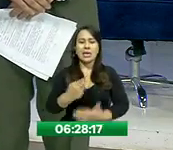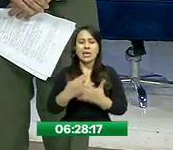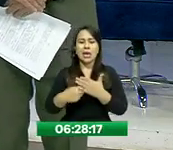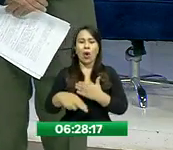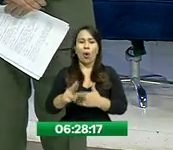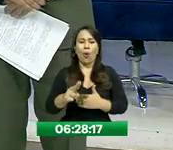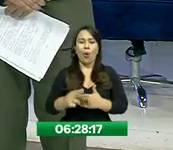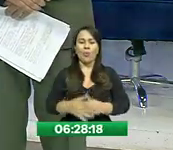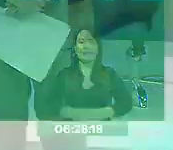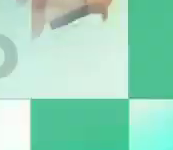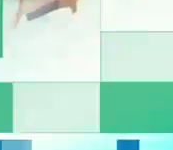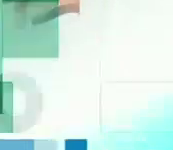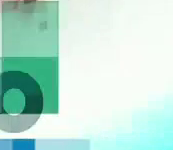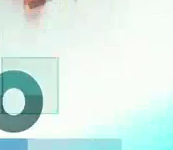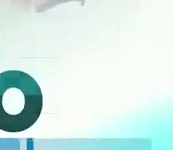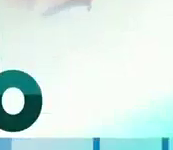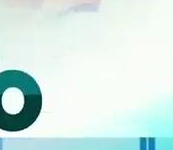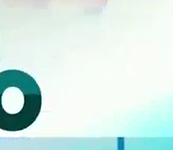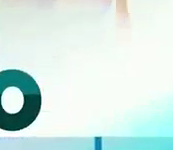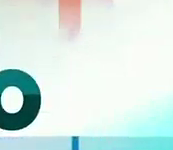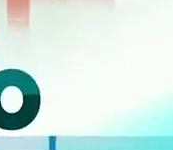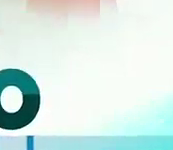Ana.